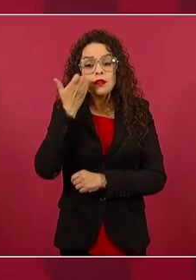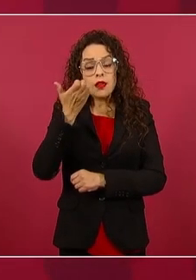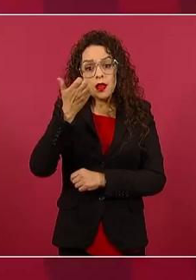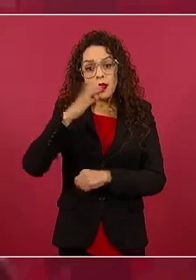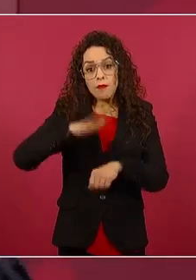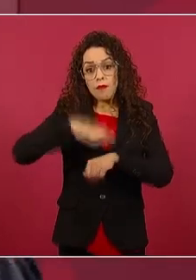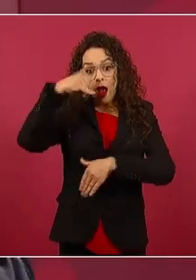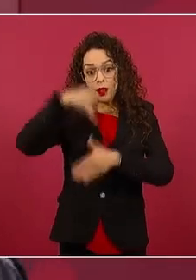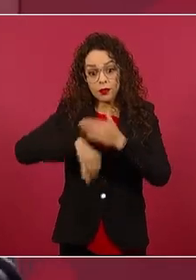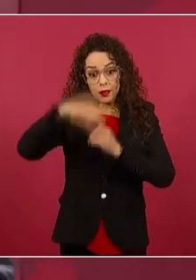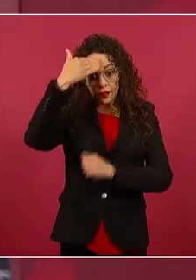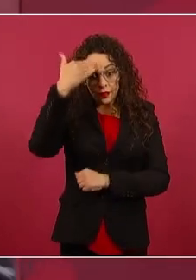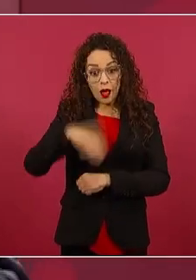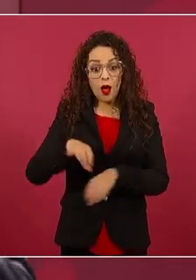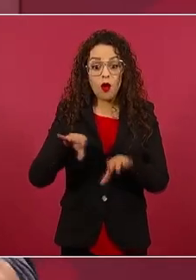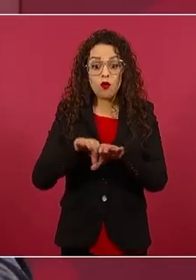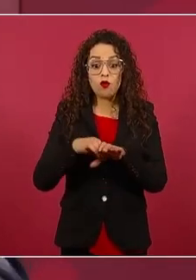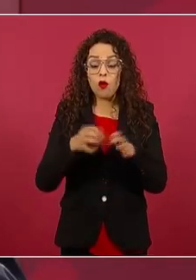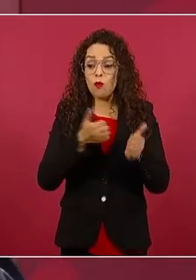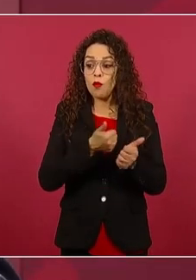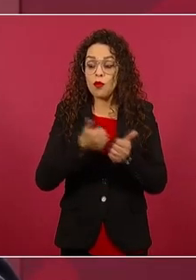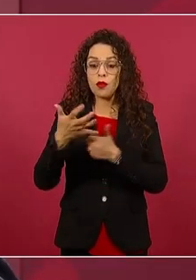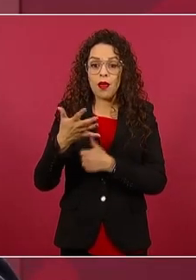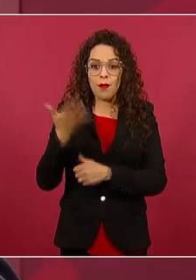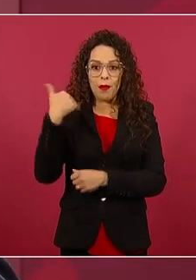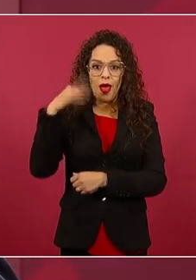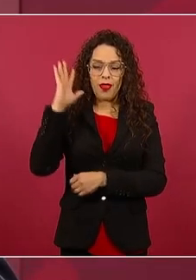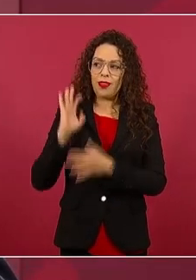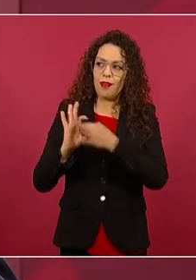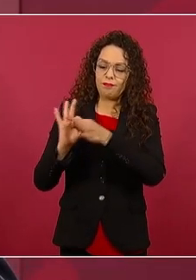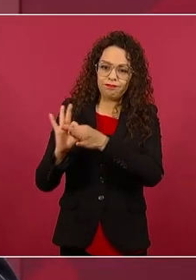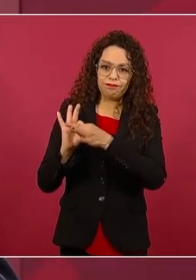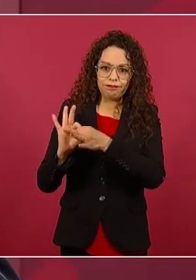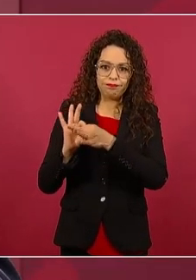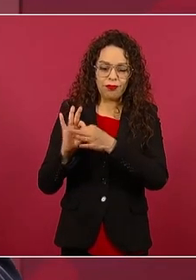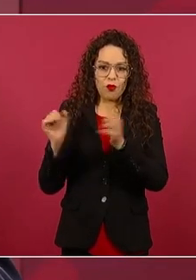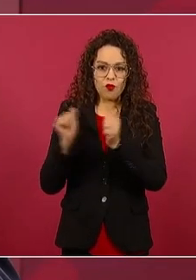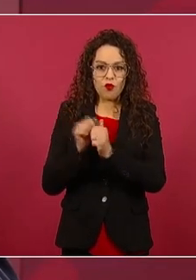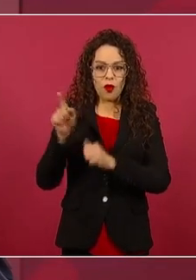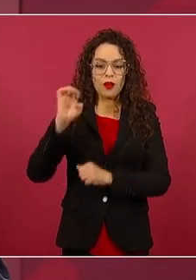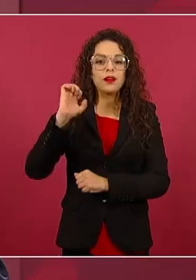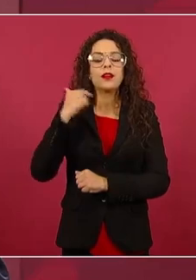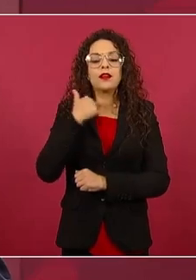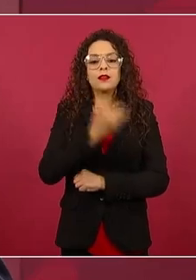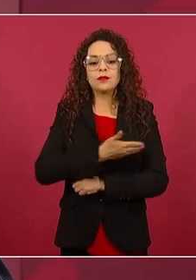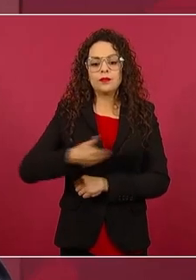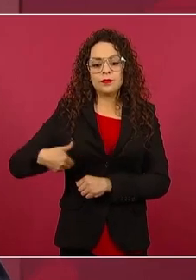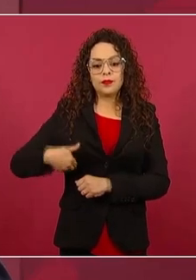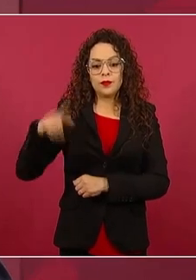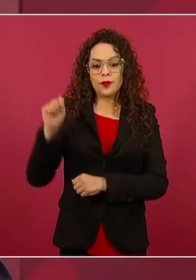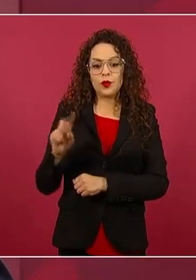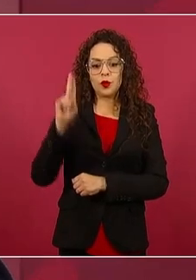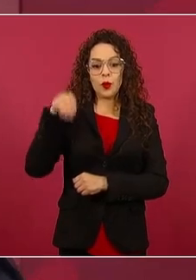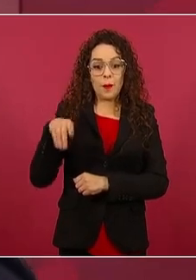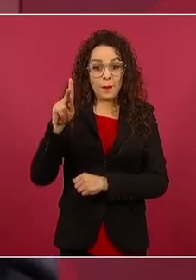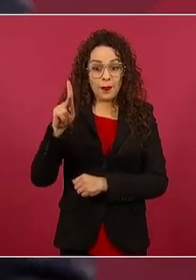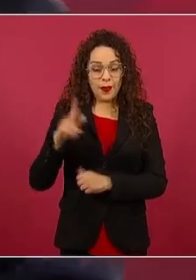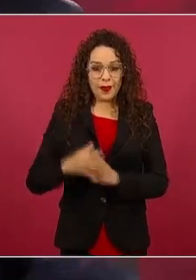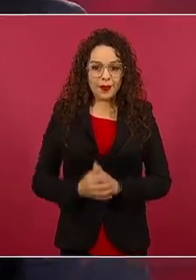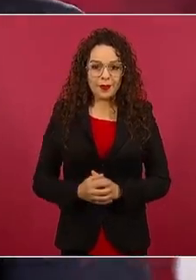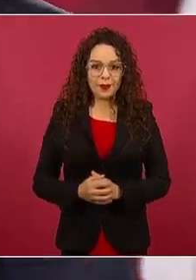sobre cómo fue la relación con el presidente Trump, voy a hacer aquí publicidad.